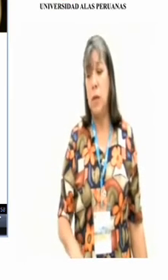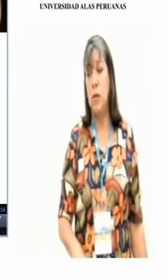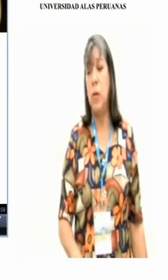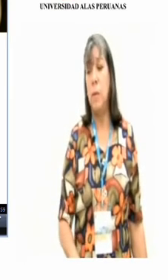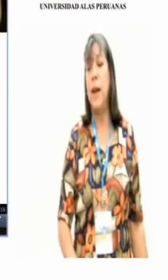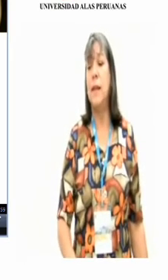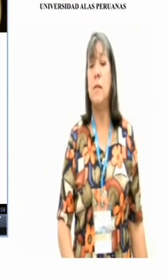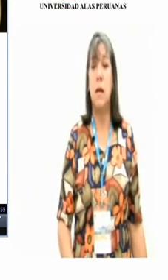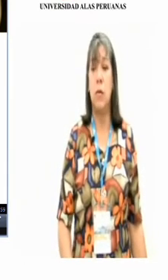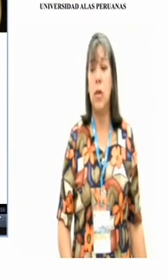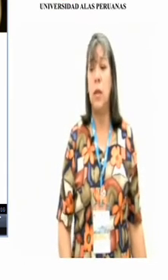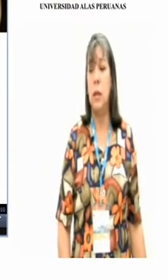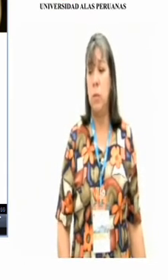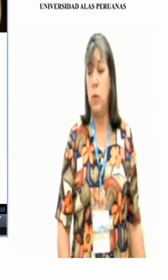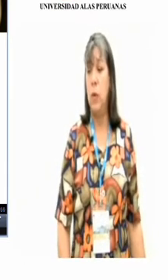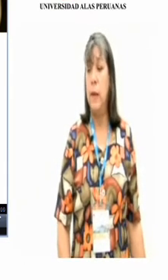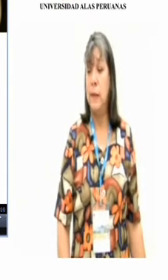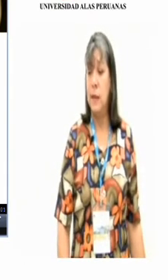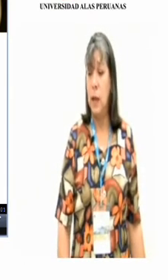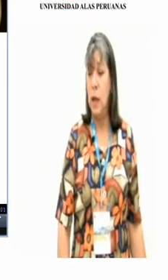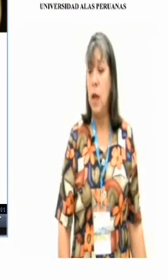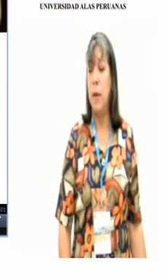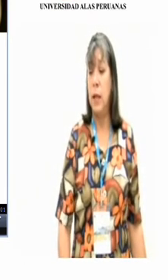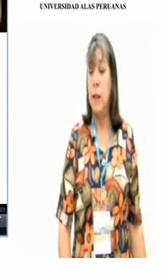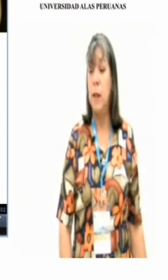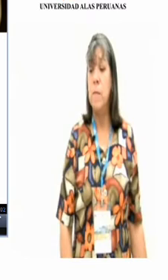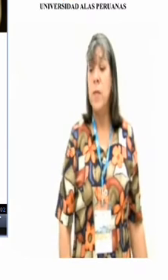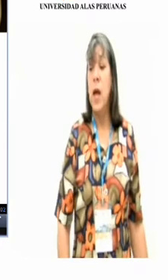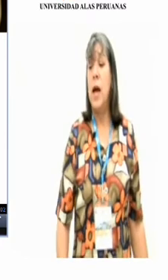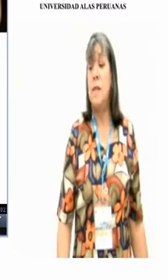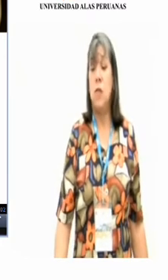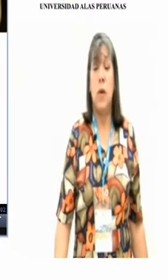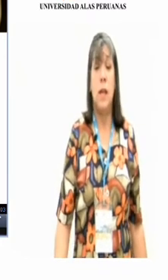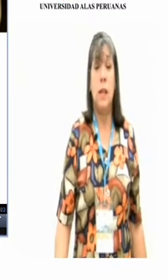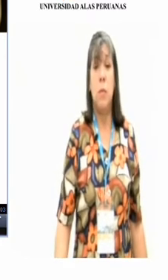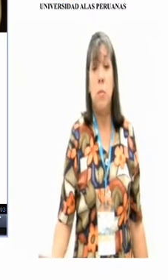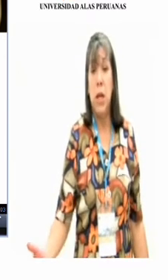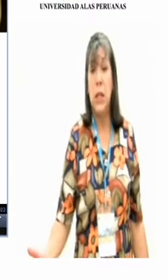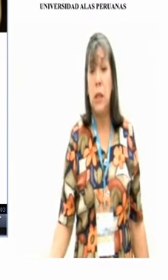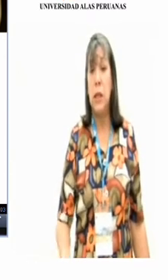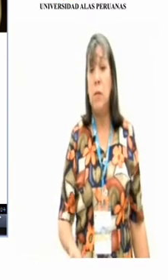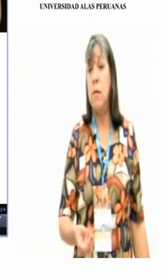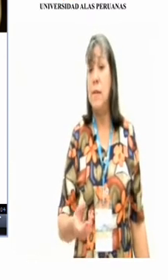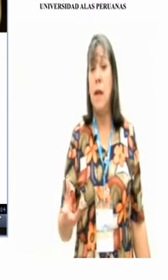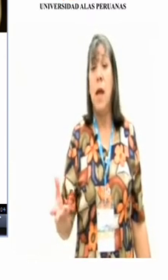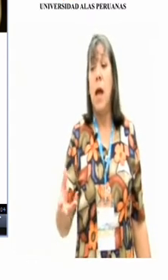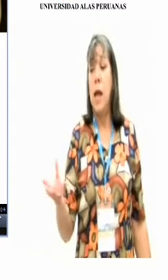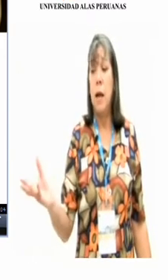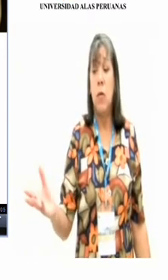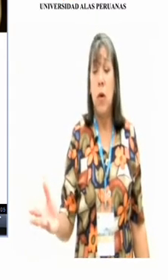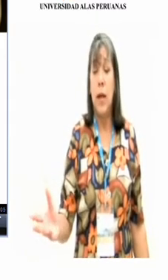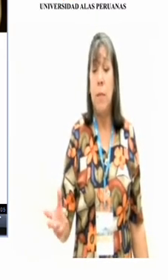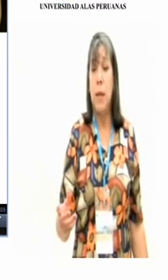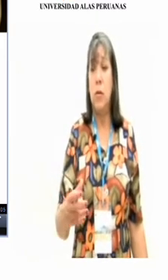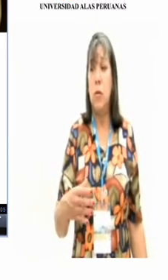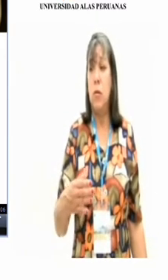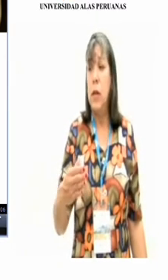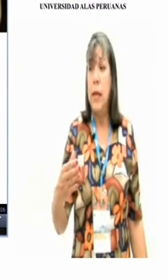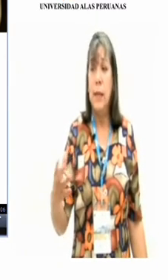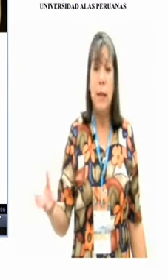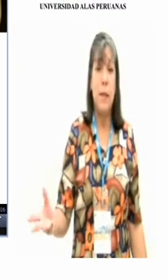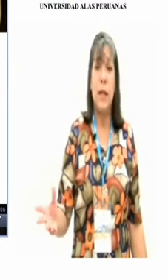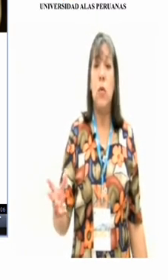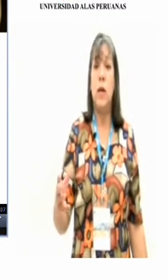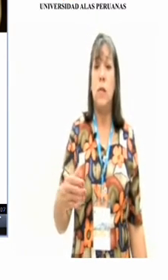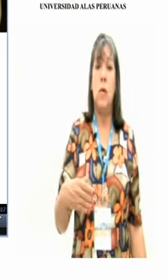dar lineamientos para que desarrolle este tipo de técnicas de habilidad. Asesorías de tipo administrativo. A veces hay algunos